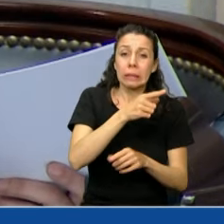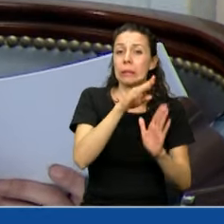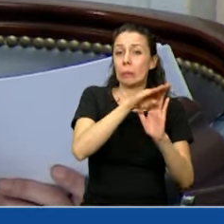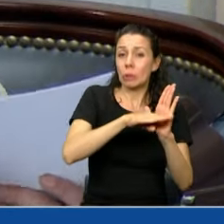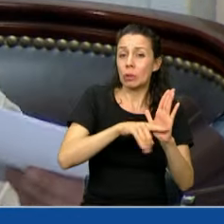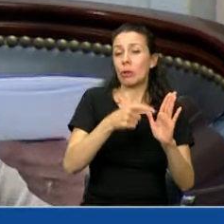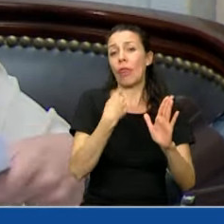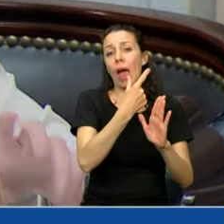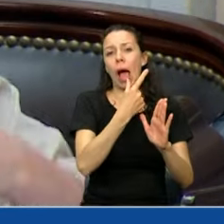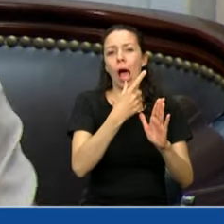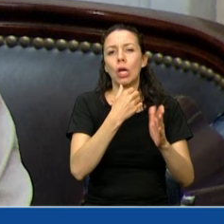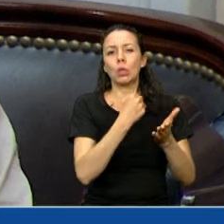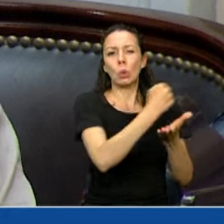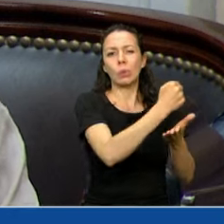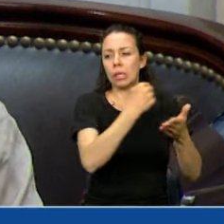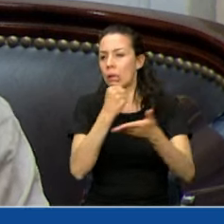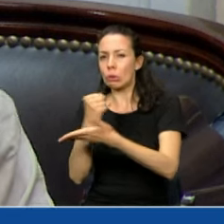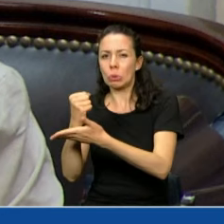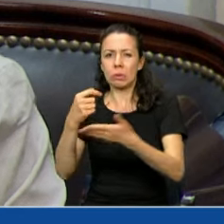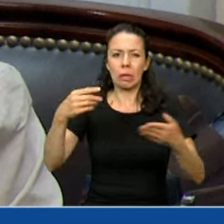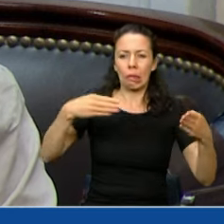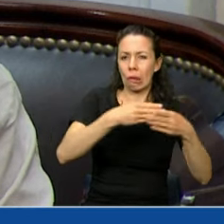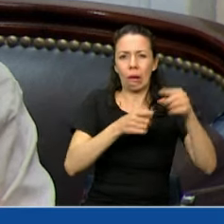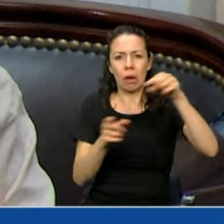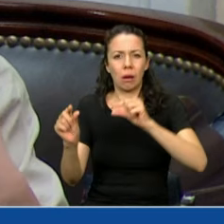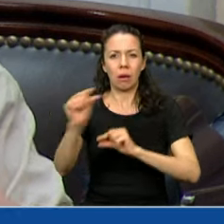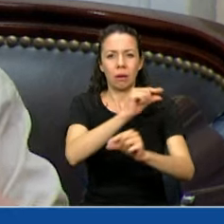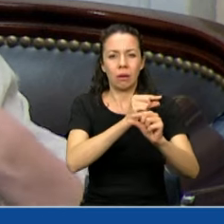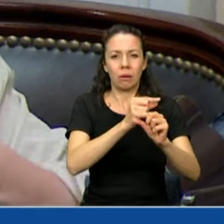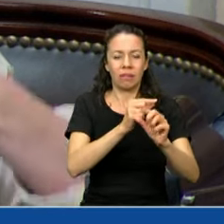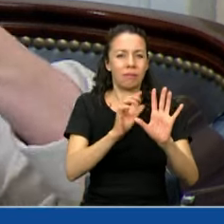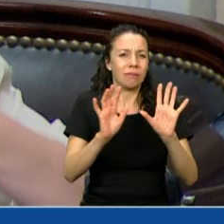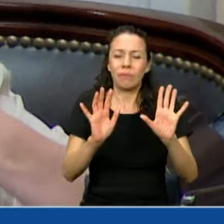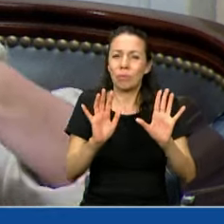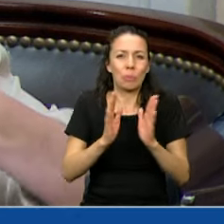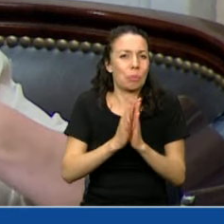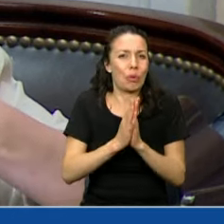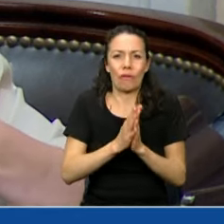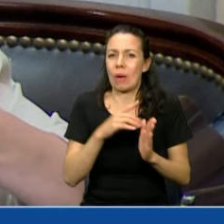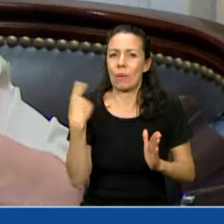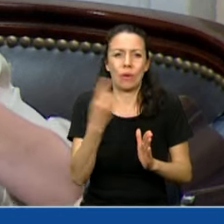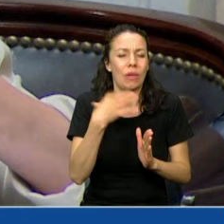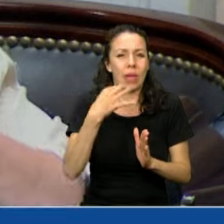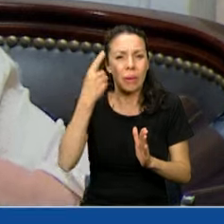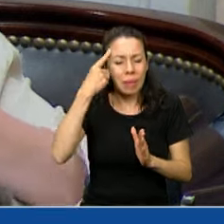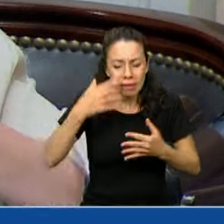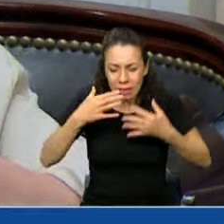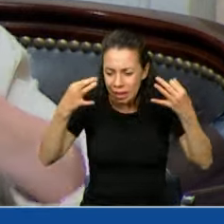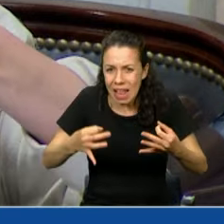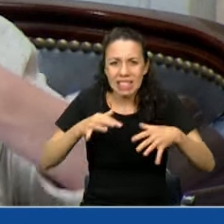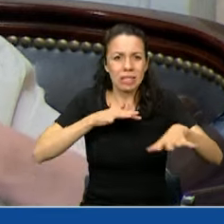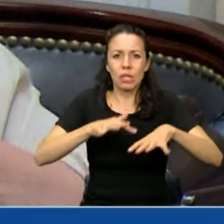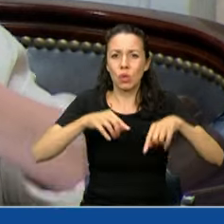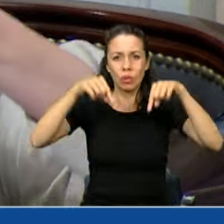cruzados entre sectores Entonces yo realmente digo por favor estemos a la altura de la circunstancia en un país que